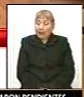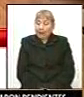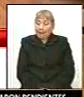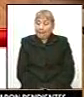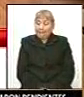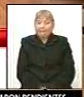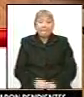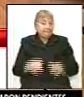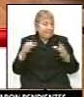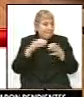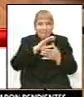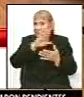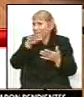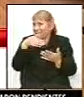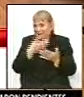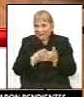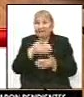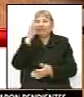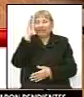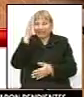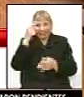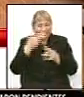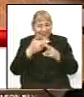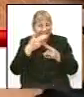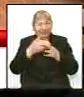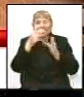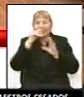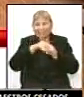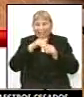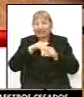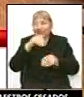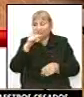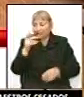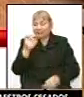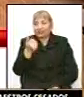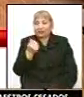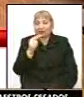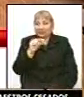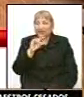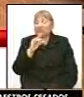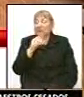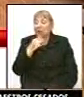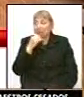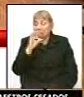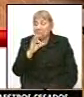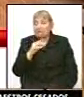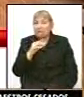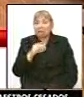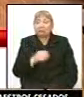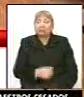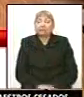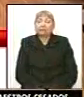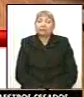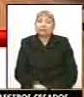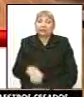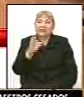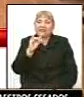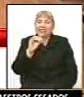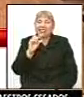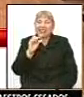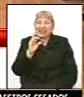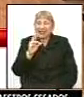Por unanimidad. Voy a leer los nombres. Juan Carlos del Águila, a favor. Figueroa, a